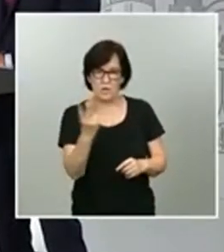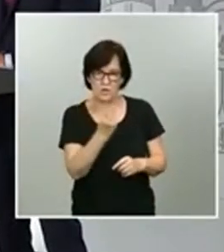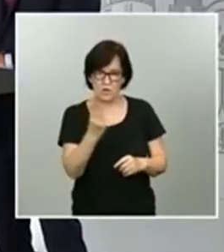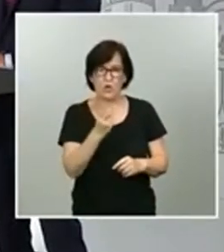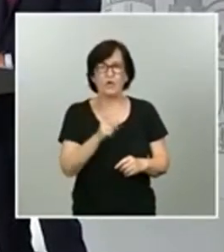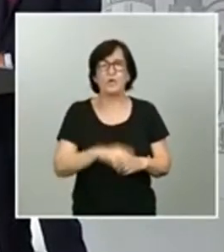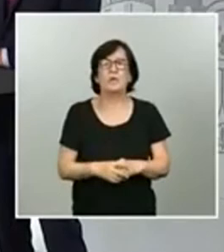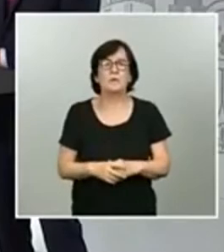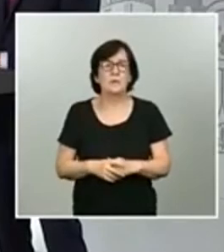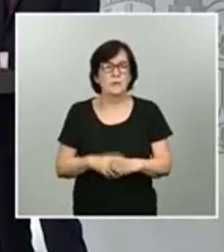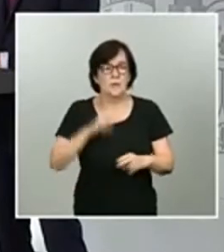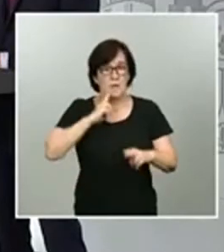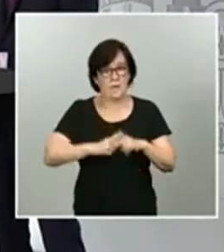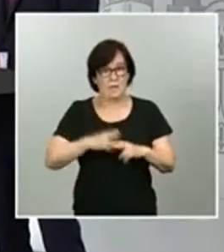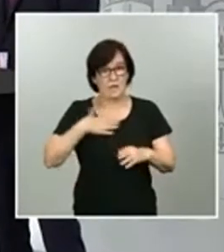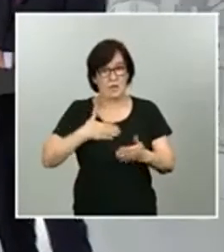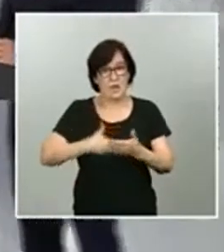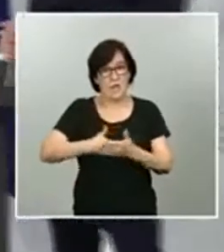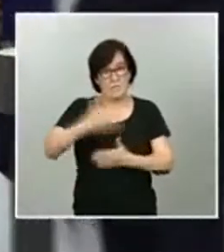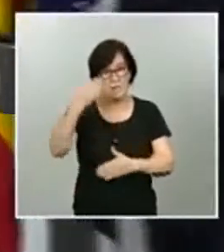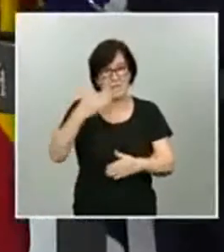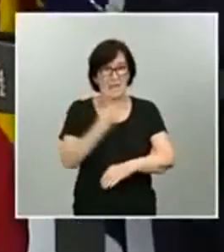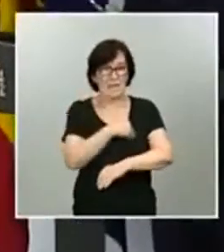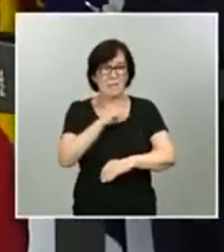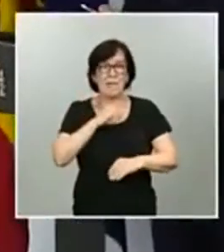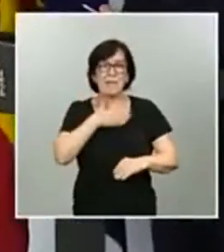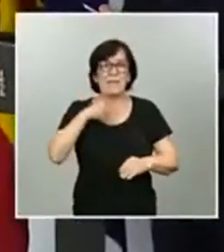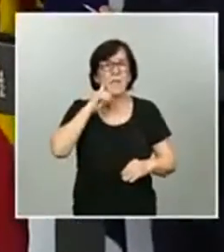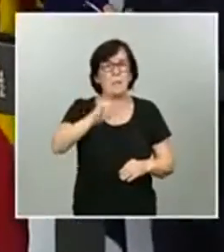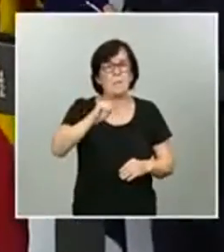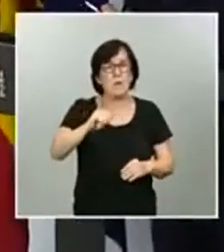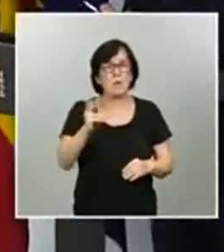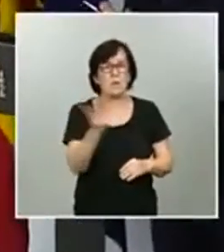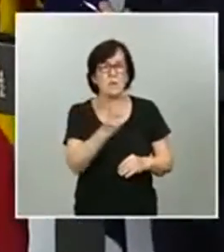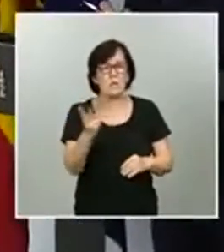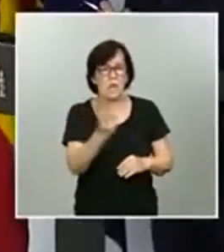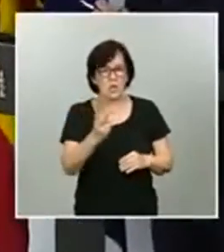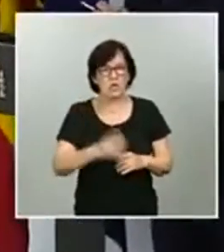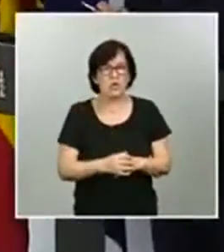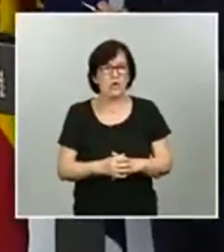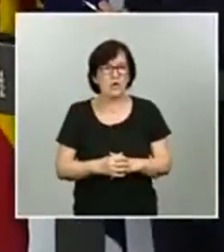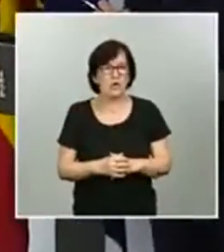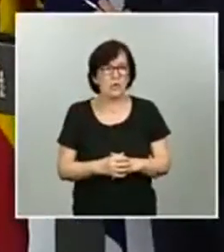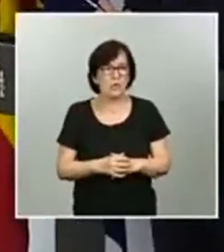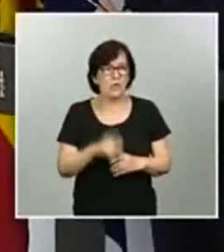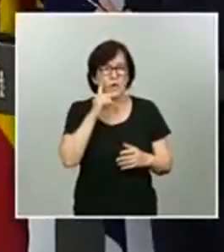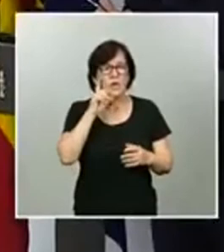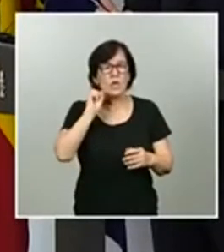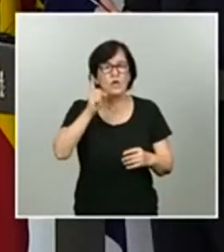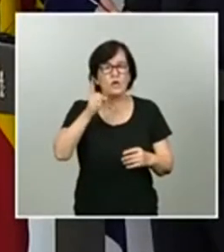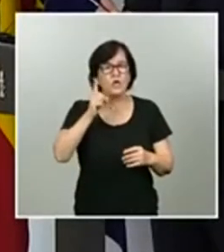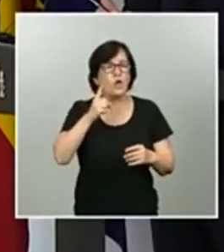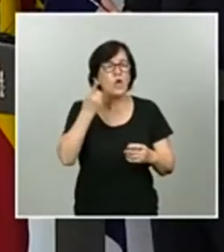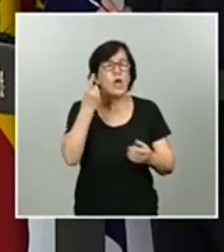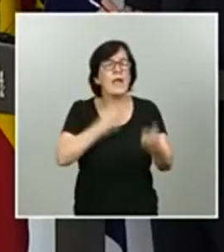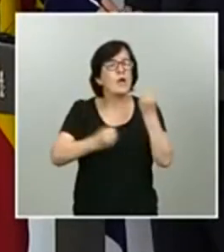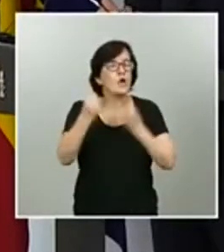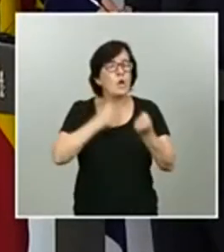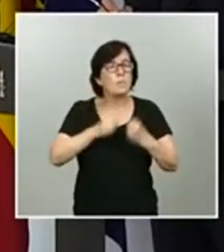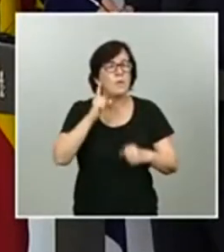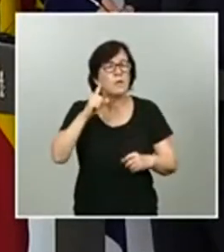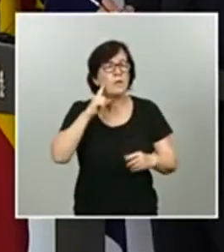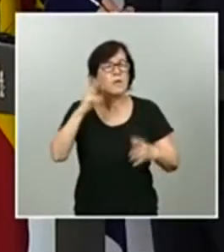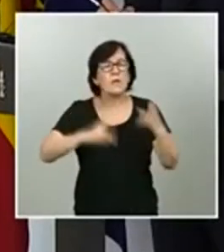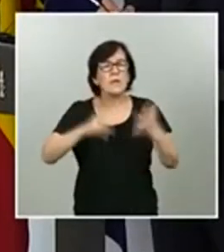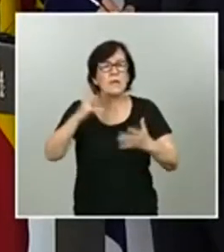En nombre de la prensa española, quería preguntarle a ambos si, yéndonos solo a la vertiente económica, si está calculado el daño que